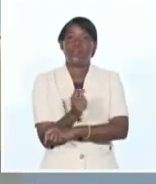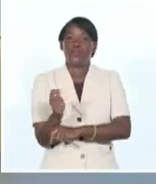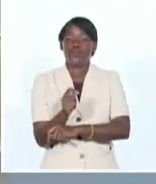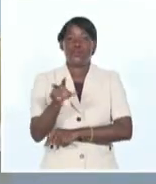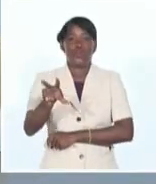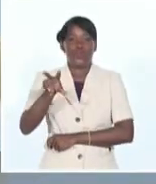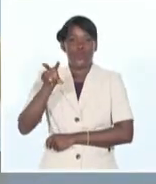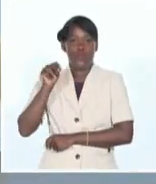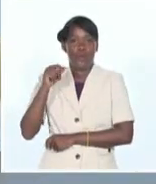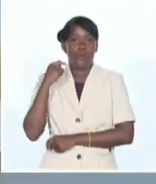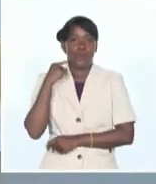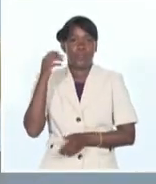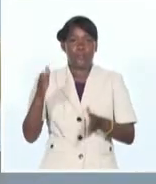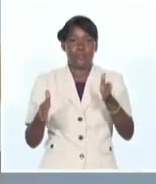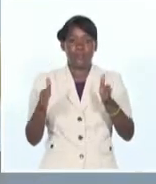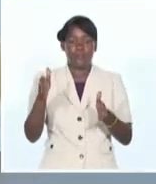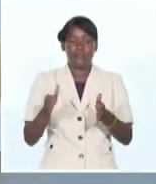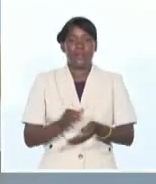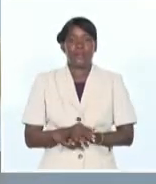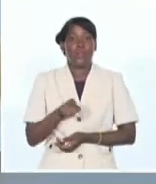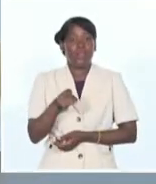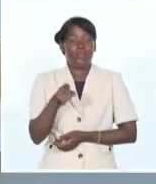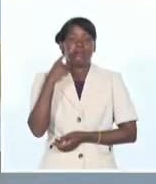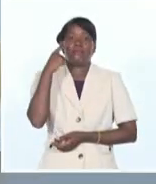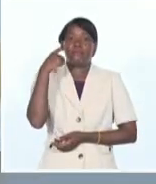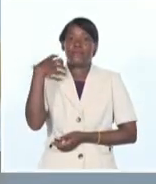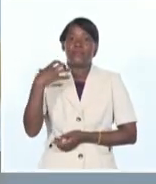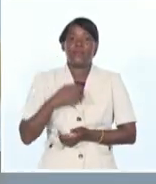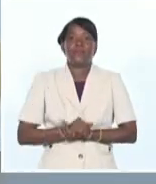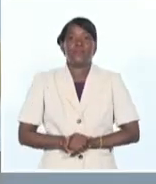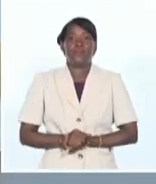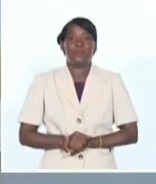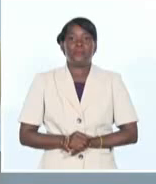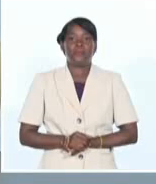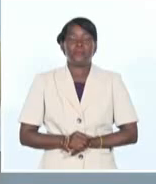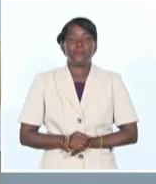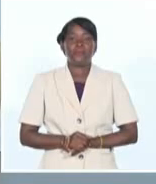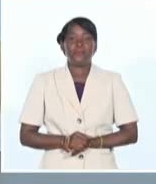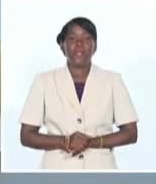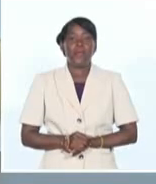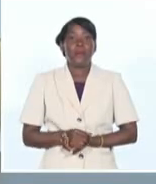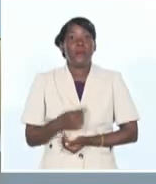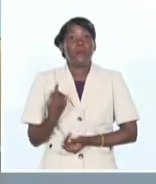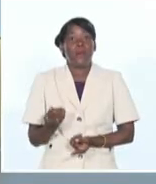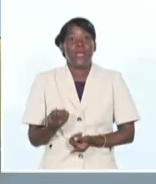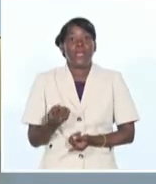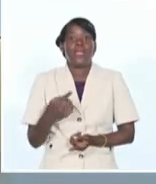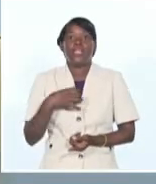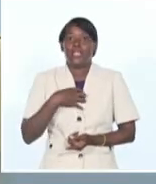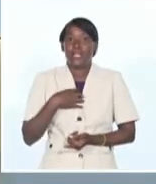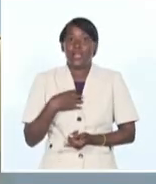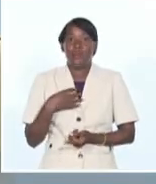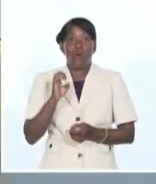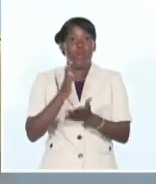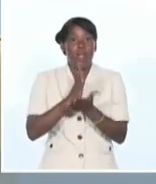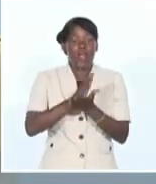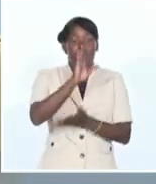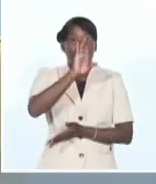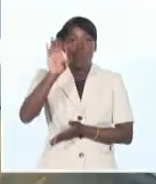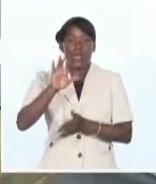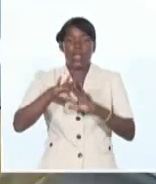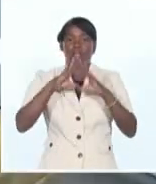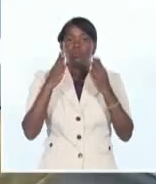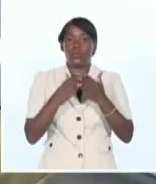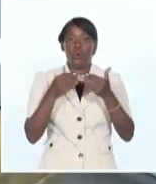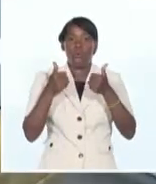curso. Es bien importante en este momento decirles que toda la base material de estudio especializada está en